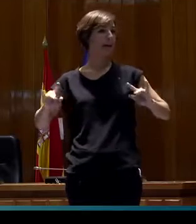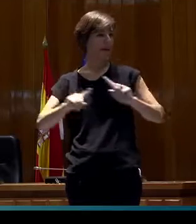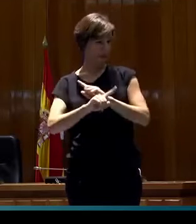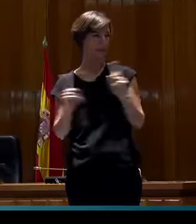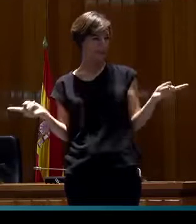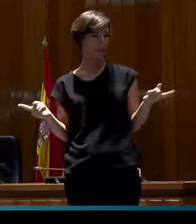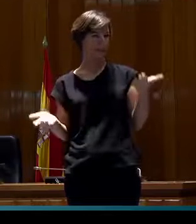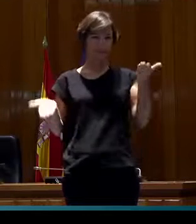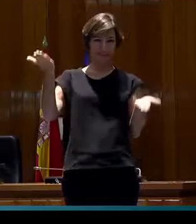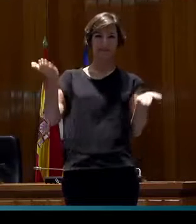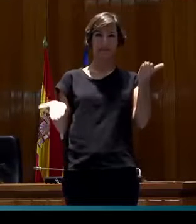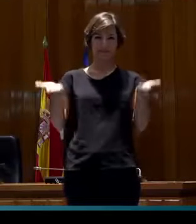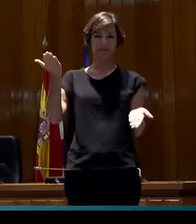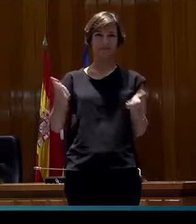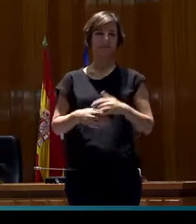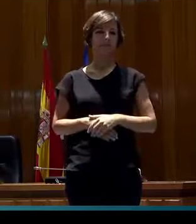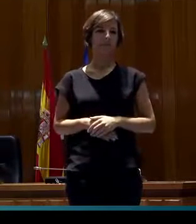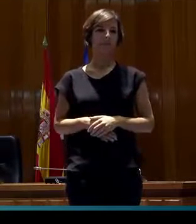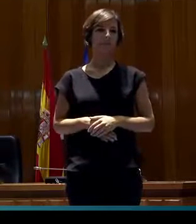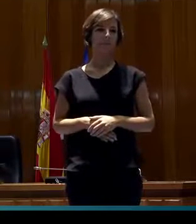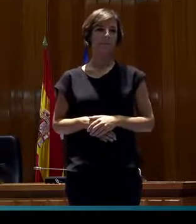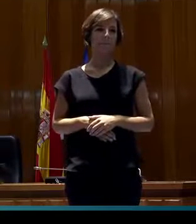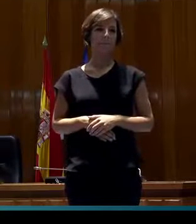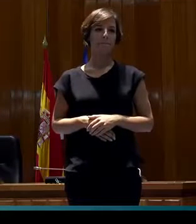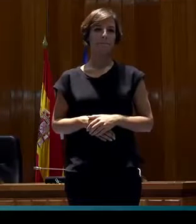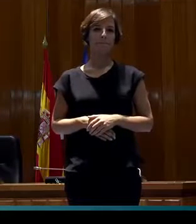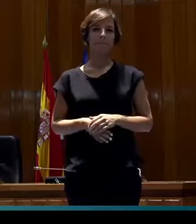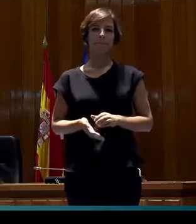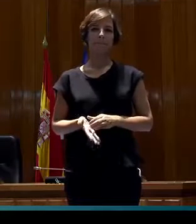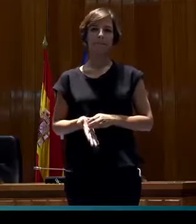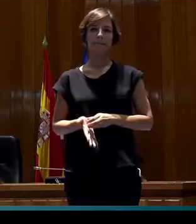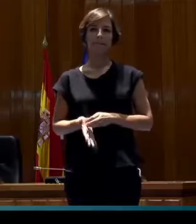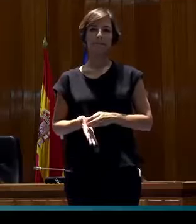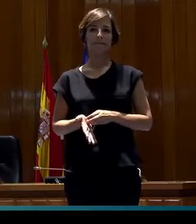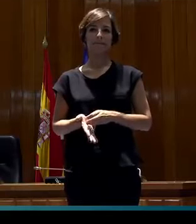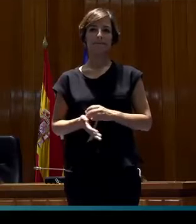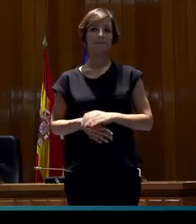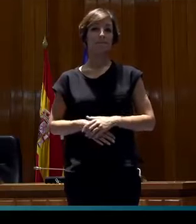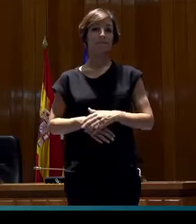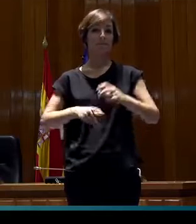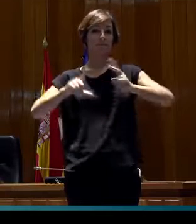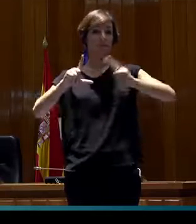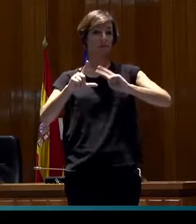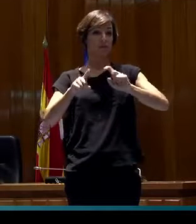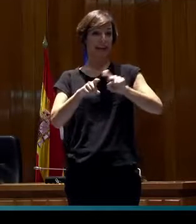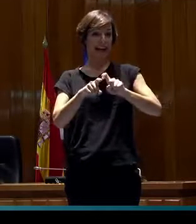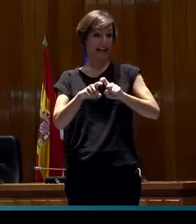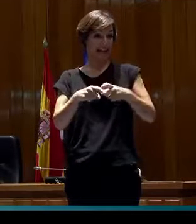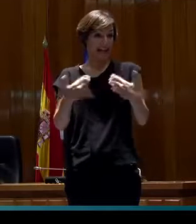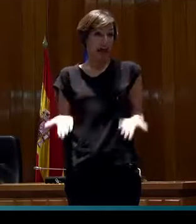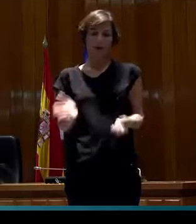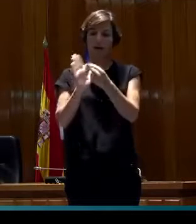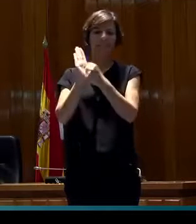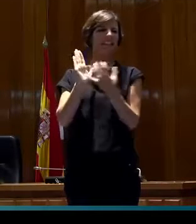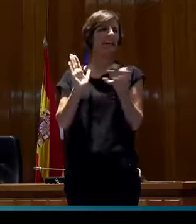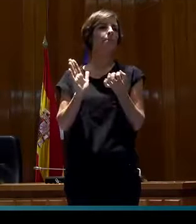facilite esa comunicación, esa interpretación. Las características de este servicio en el momento actual es que se trata de un